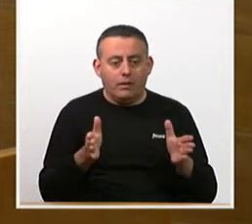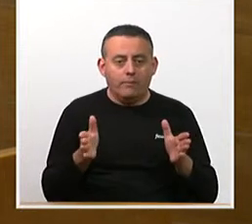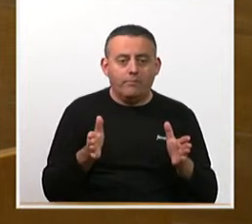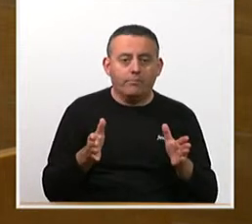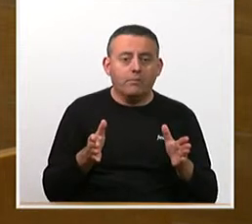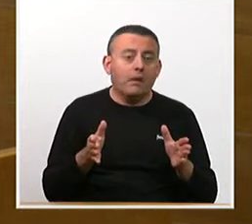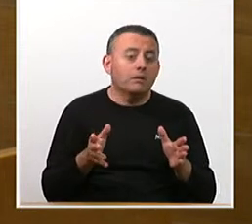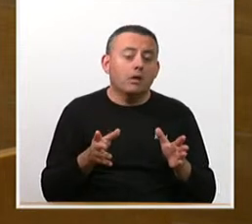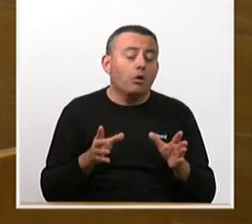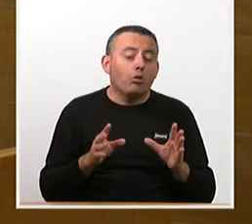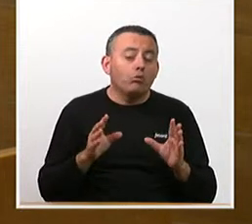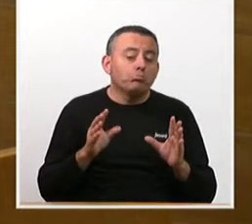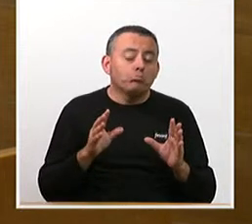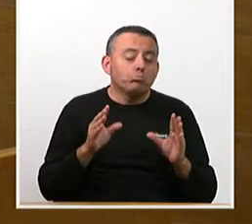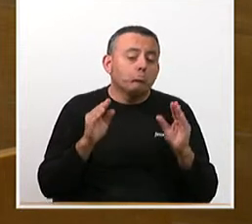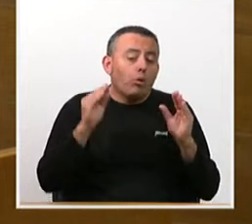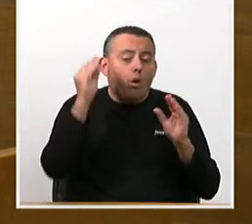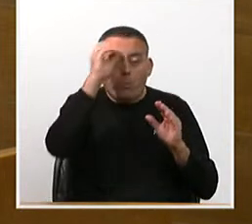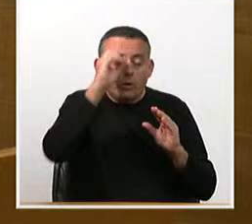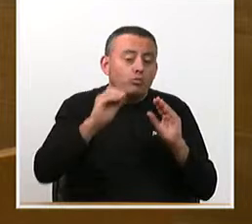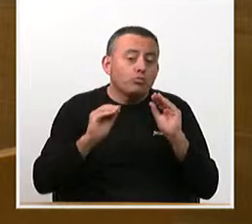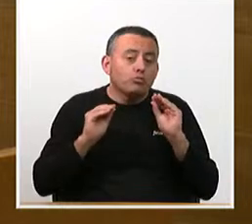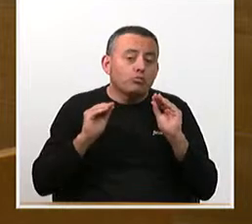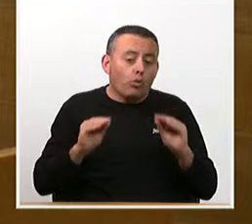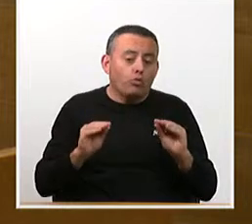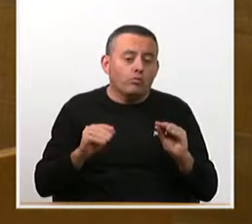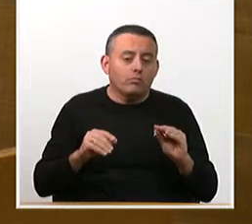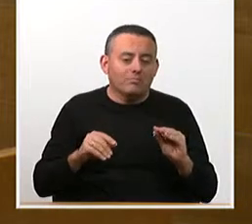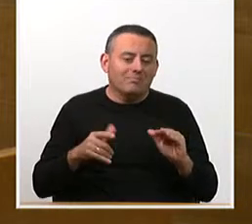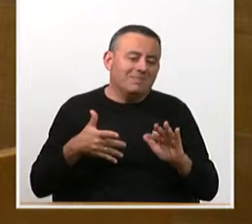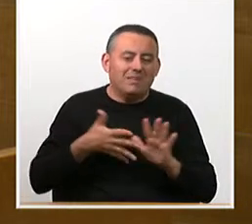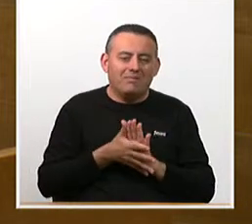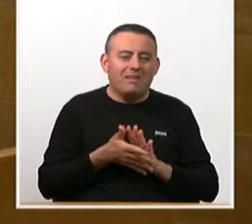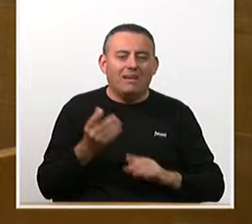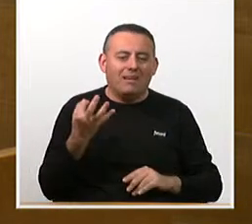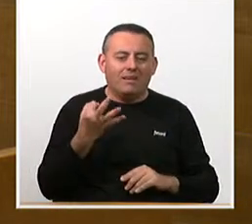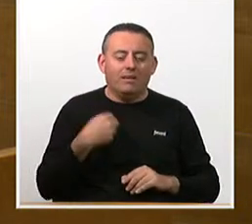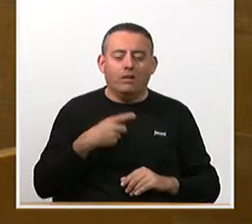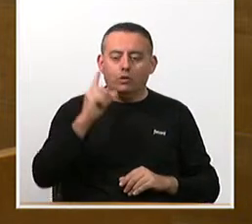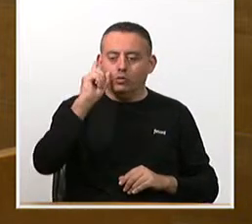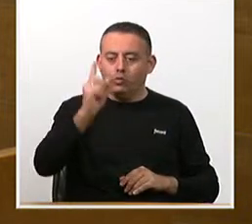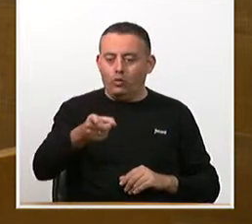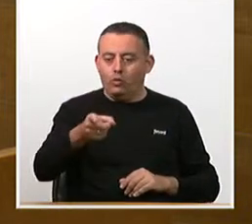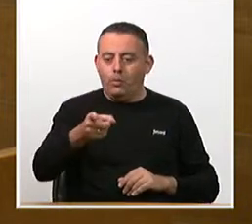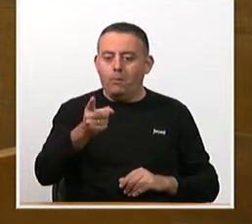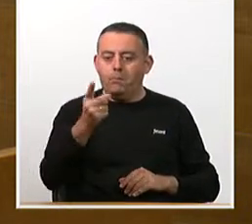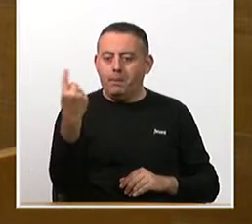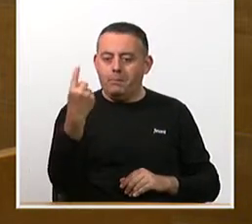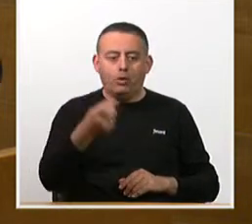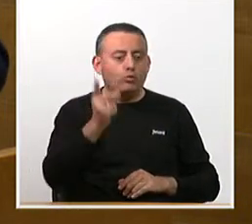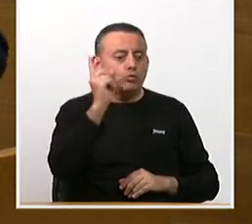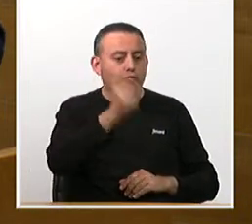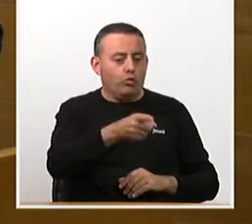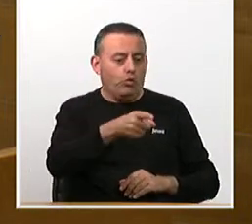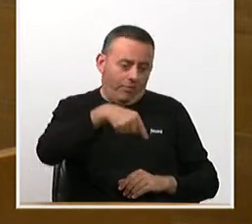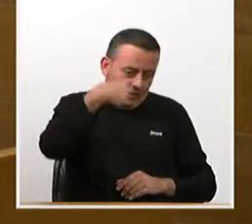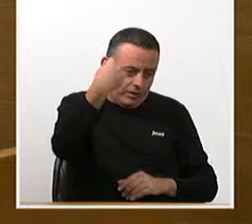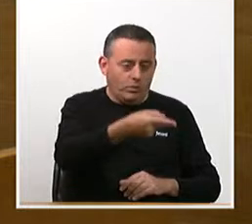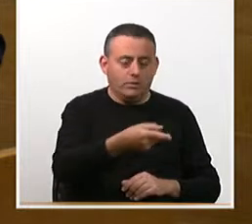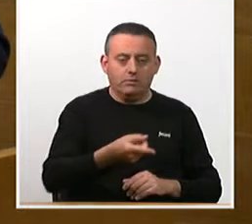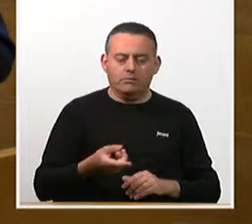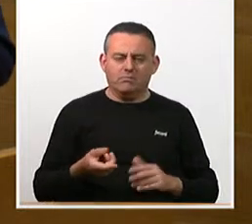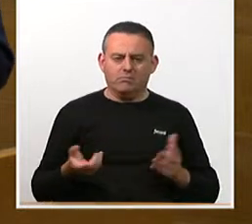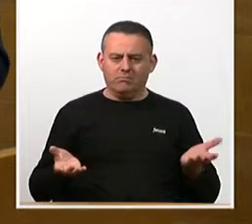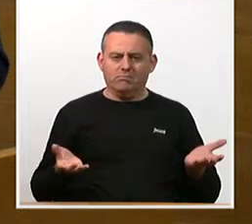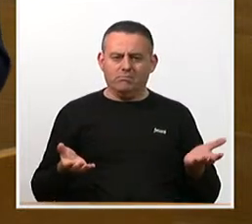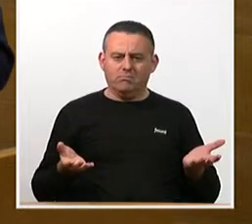discrecional en mi pueblo le llaman a dedo a dedo sigue sigue el informe En